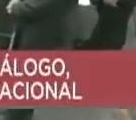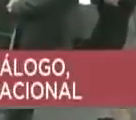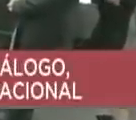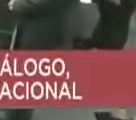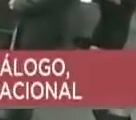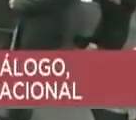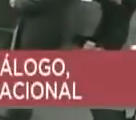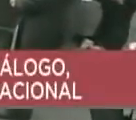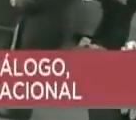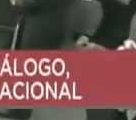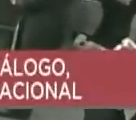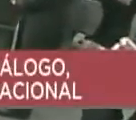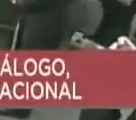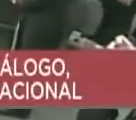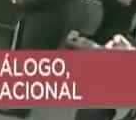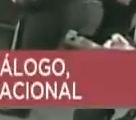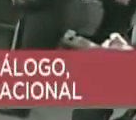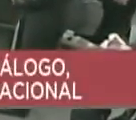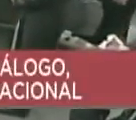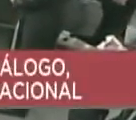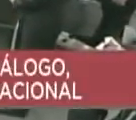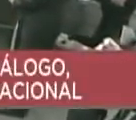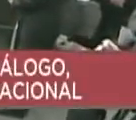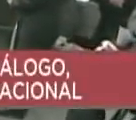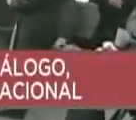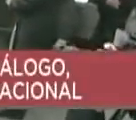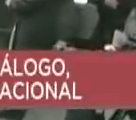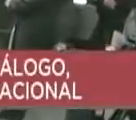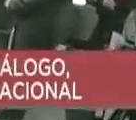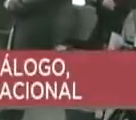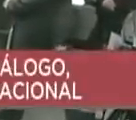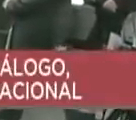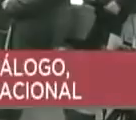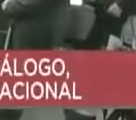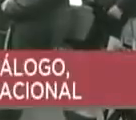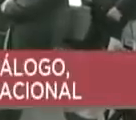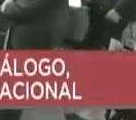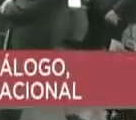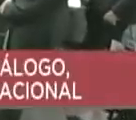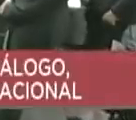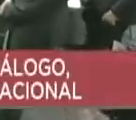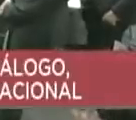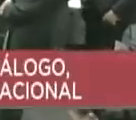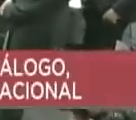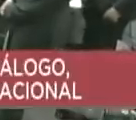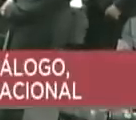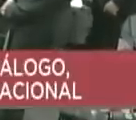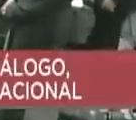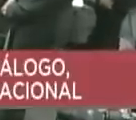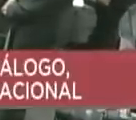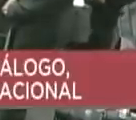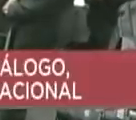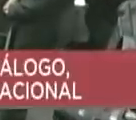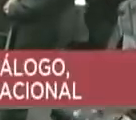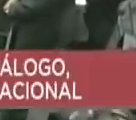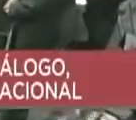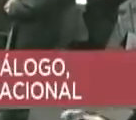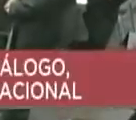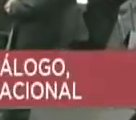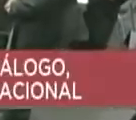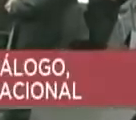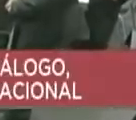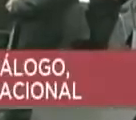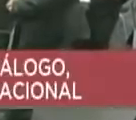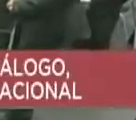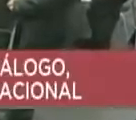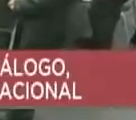ha apostado el Ejecutivo Nacional, el Poder Legislativo. En este importante encuentro hemos